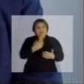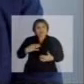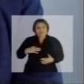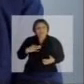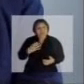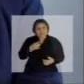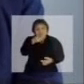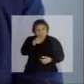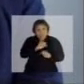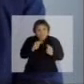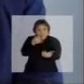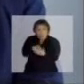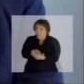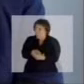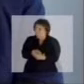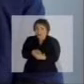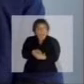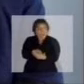Que la vida no se compra